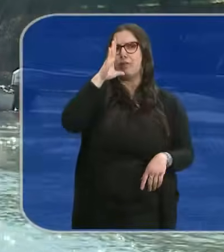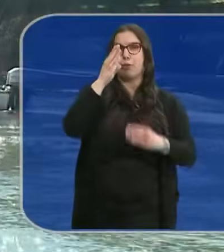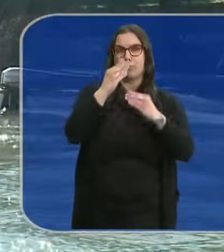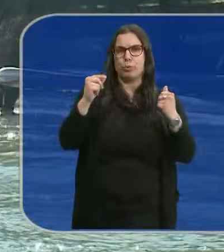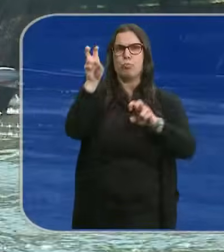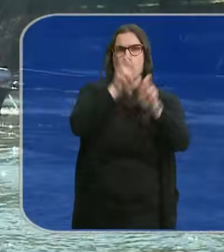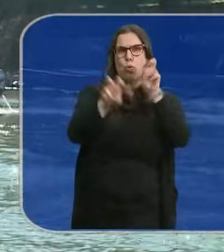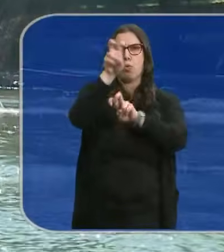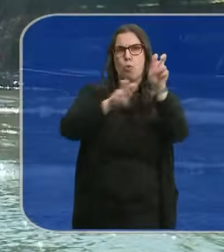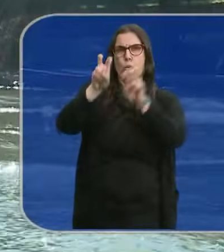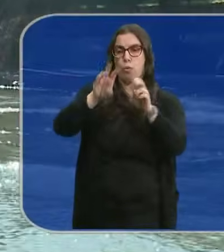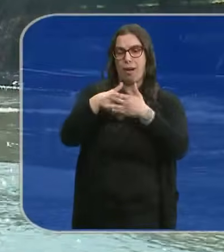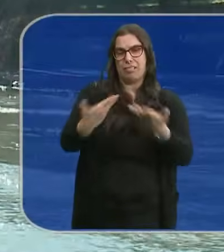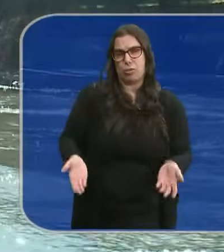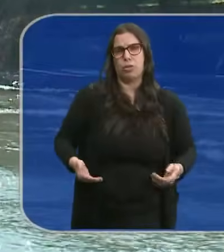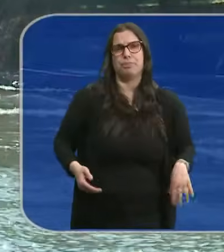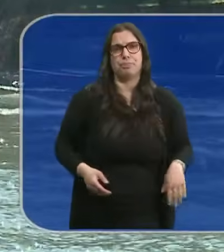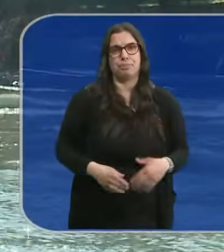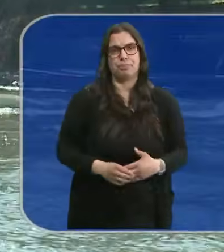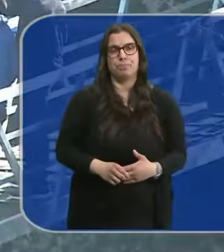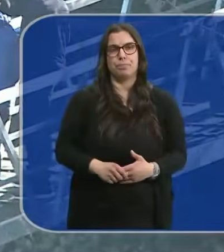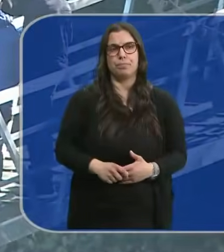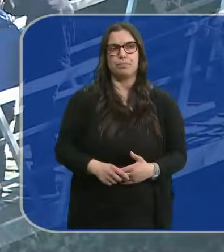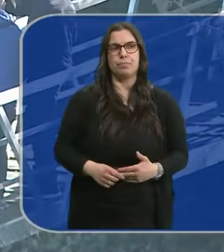y se le estaba buscando desde entonces.